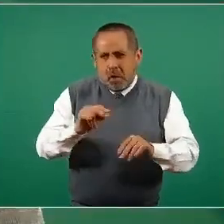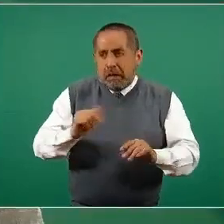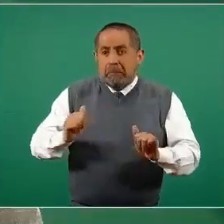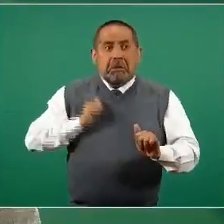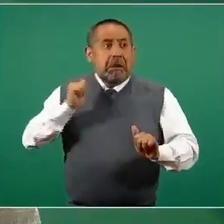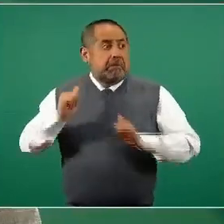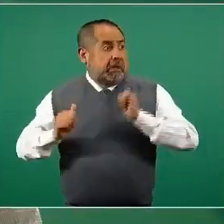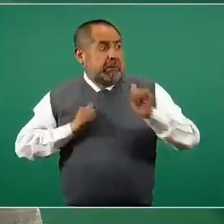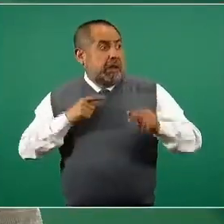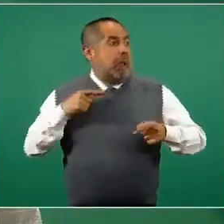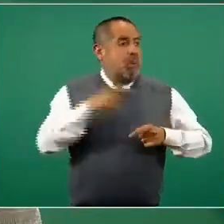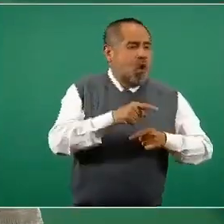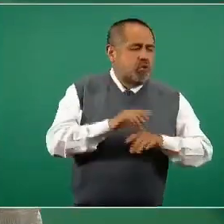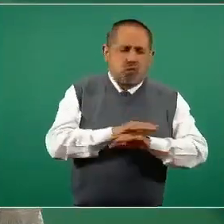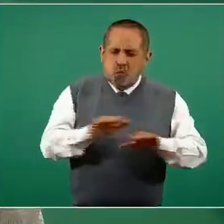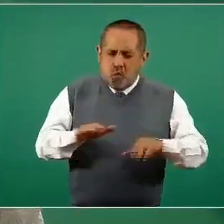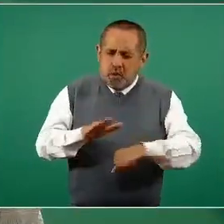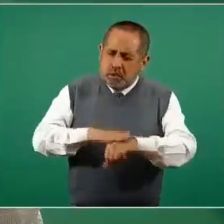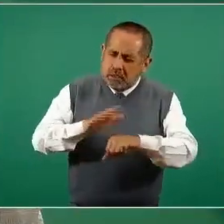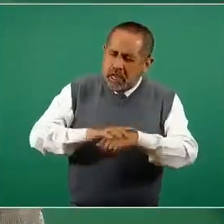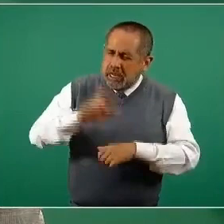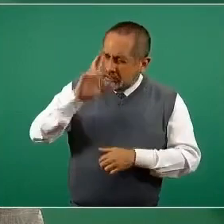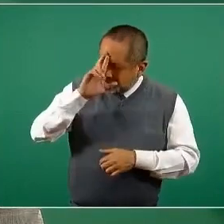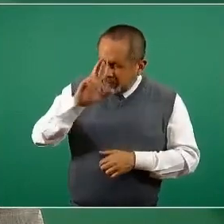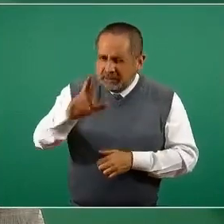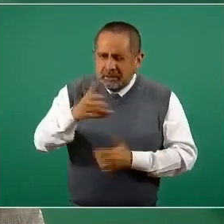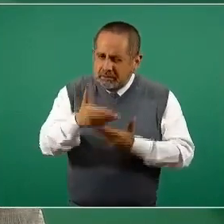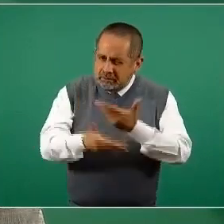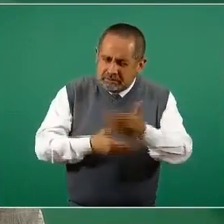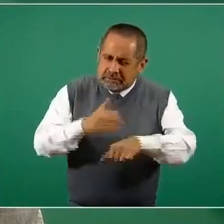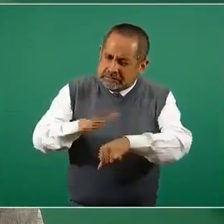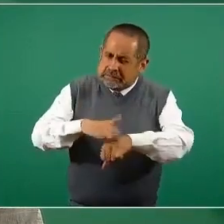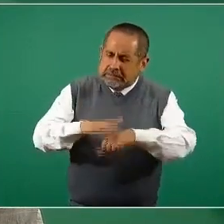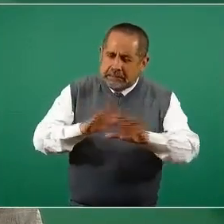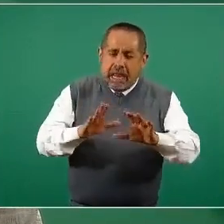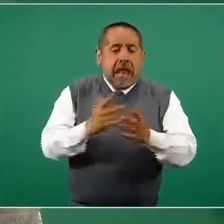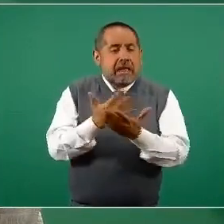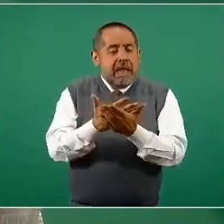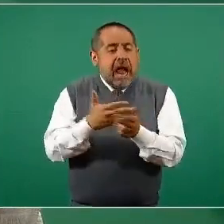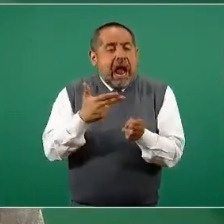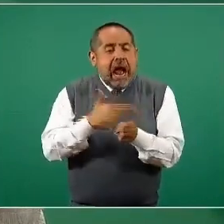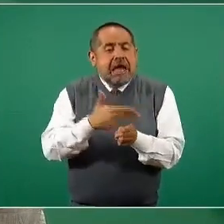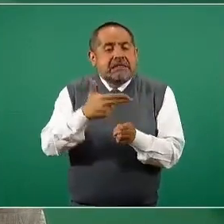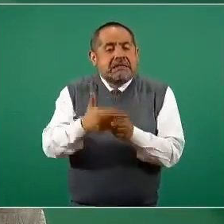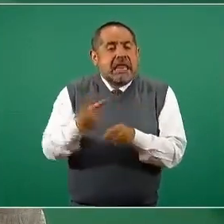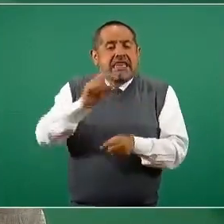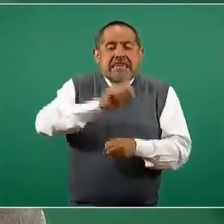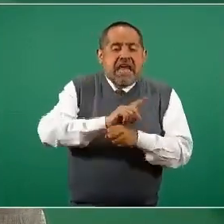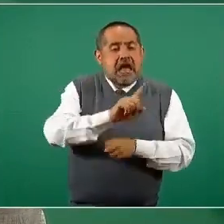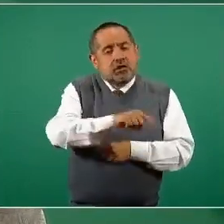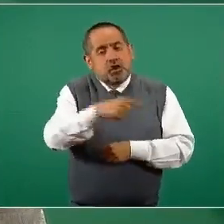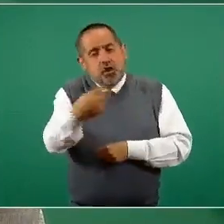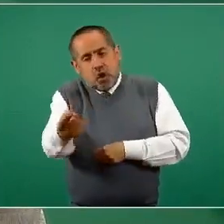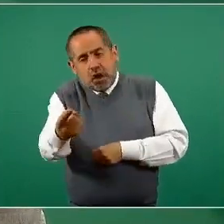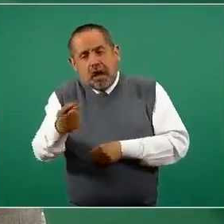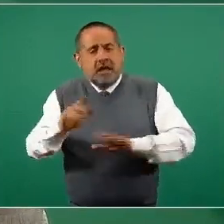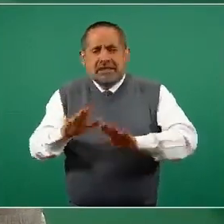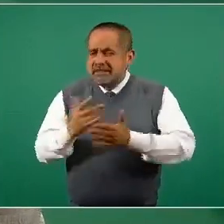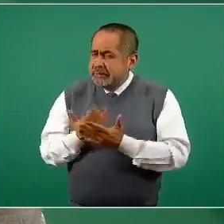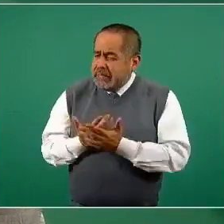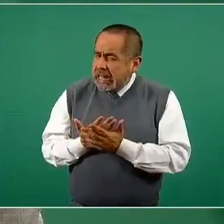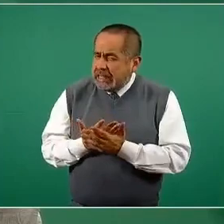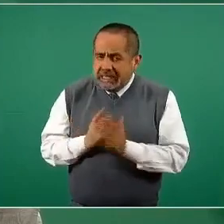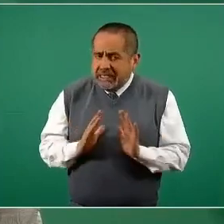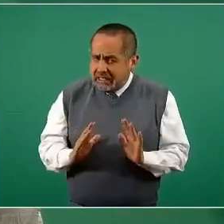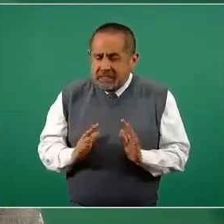muy sentido llamado a la población que espere su turno, que espere, La distribución de